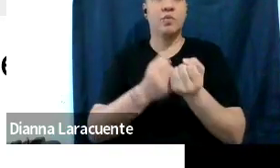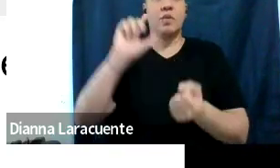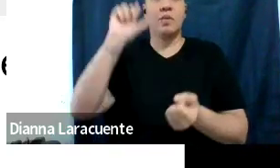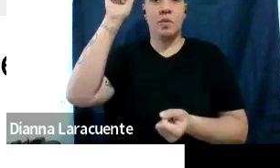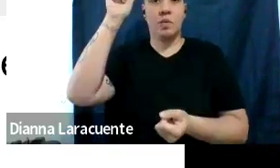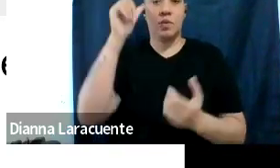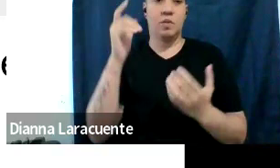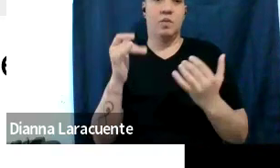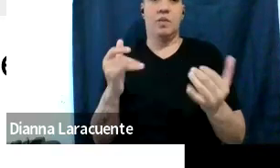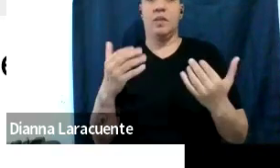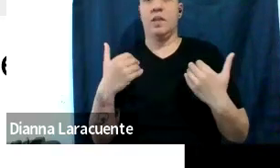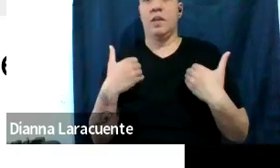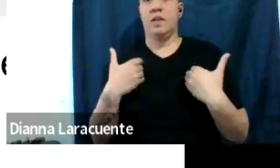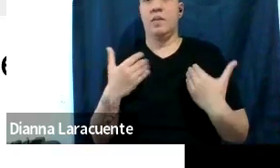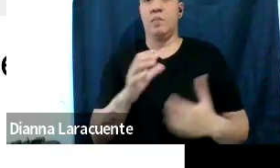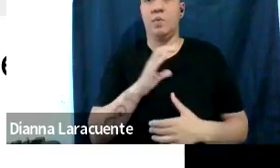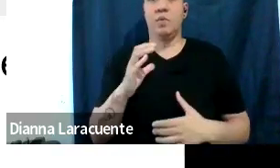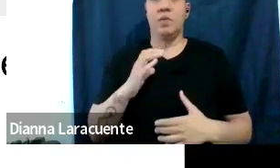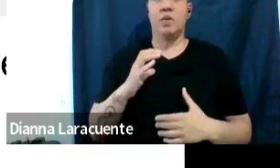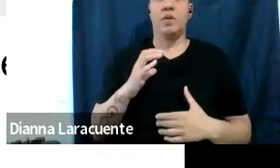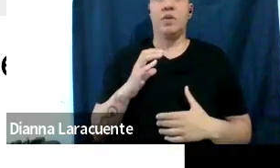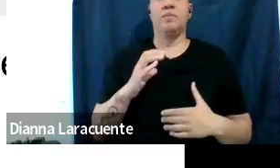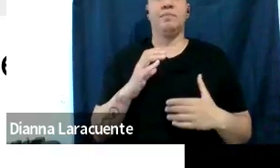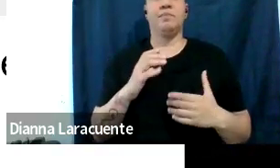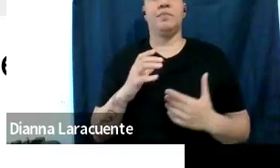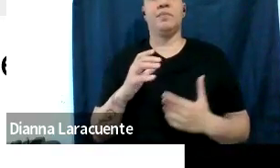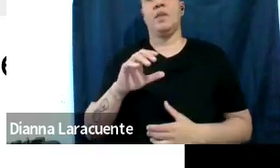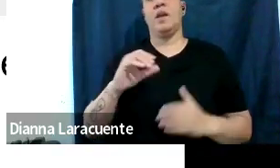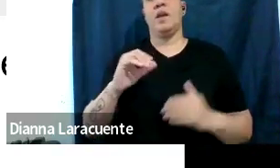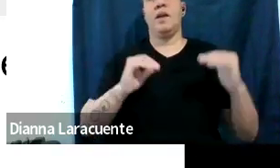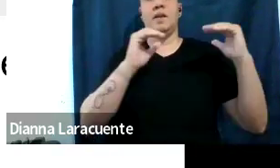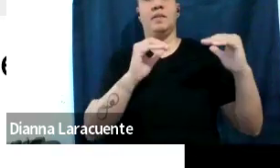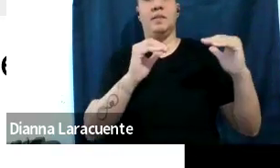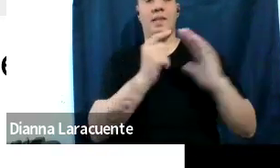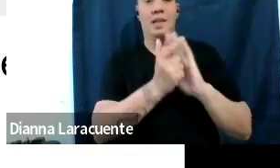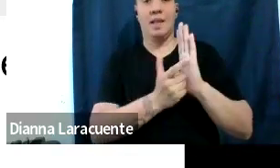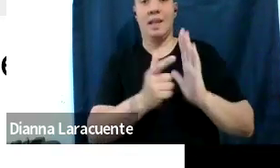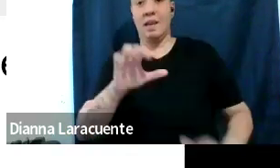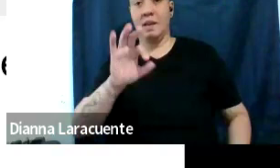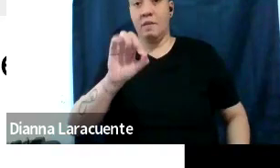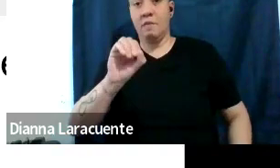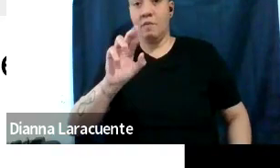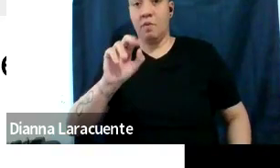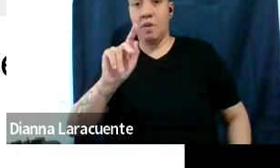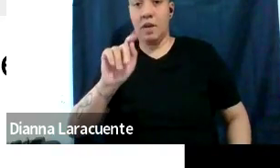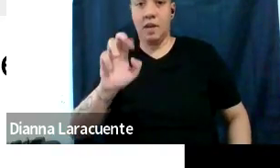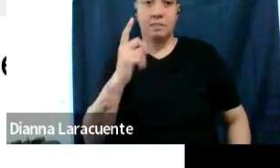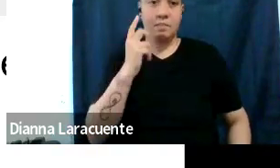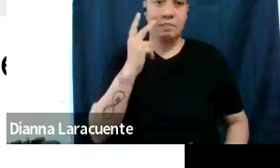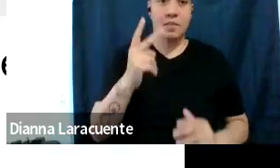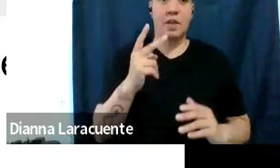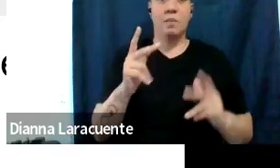Hoy tenemos un consejo ejecutivo, fíjense lo que hacía la ley Foraker, en su mayoría compuesta de personas que no nacieron